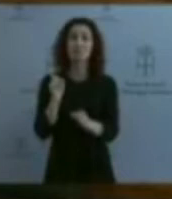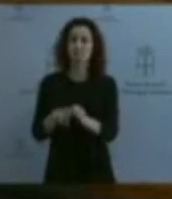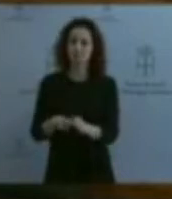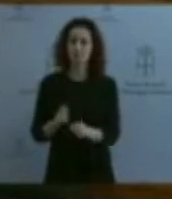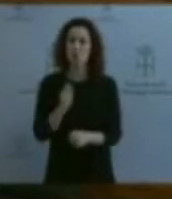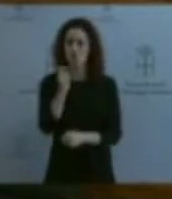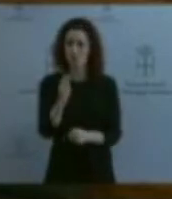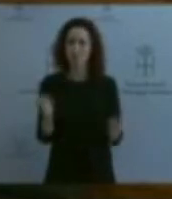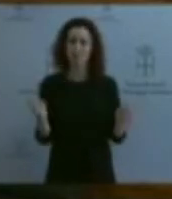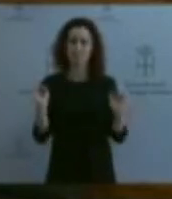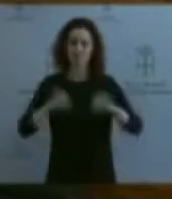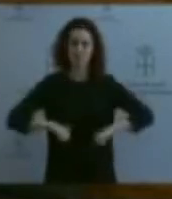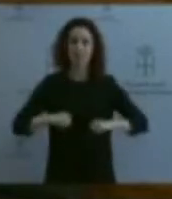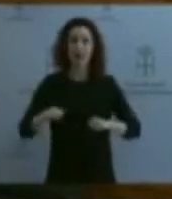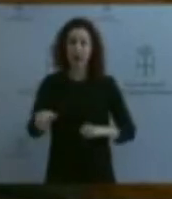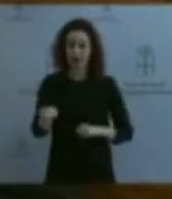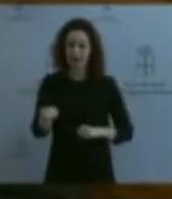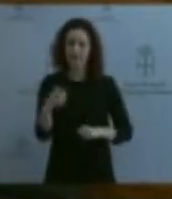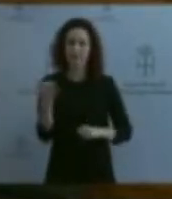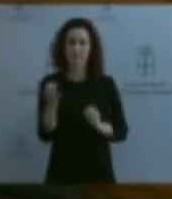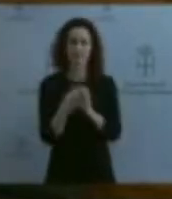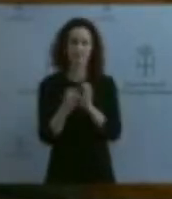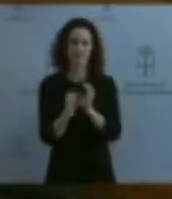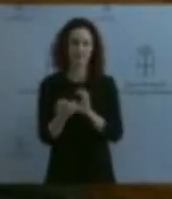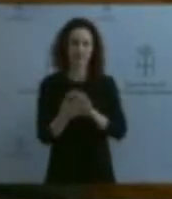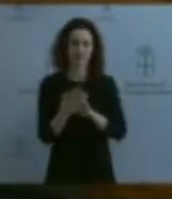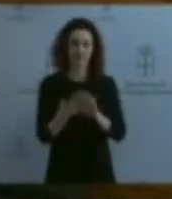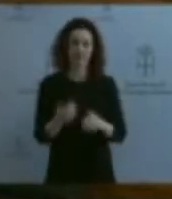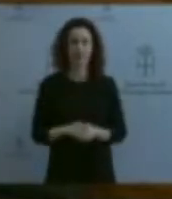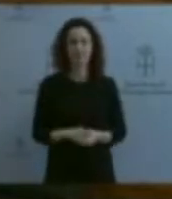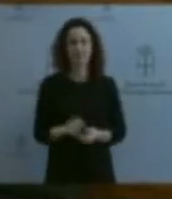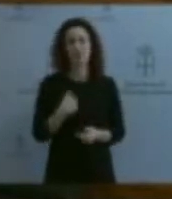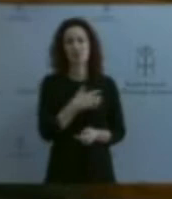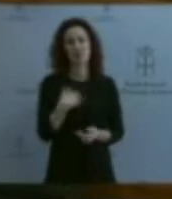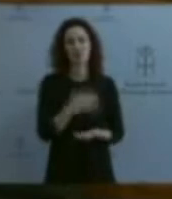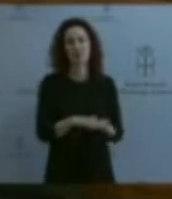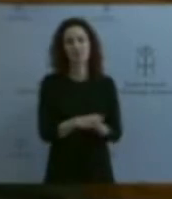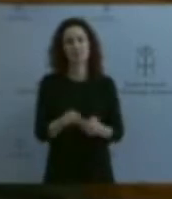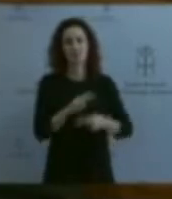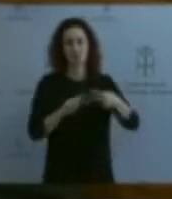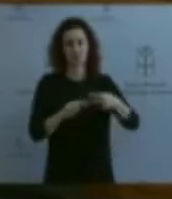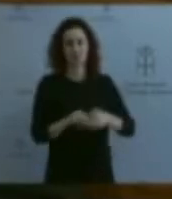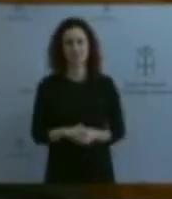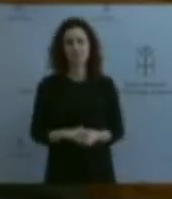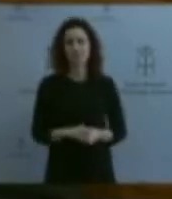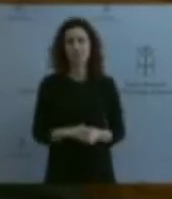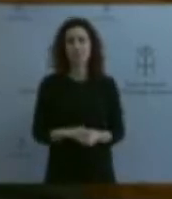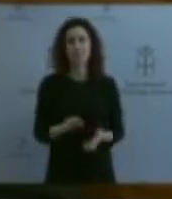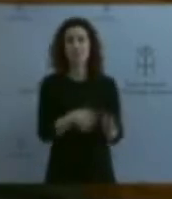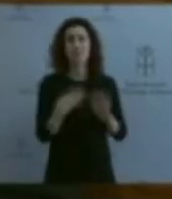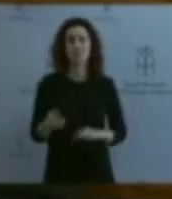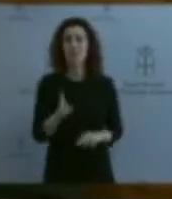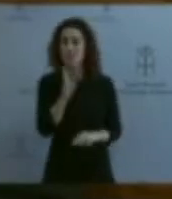reflexión. Yo quiero tocar dos temas que usted ha dicho, precisamente esa transformación verde, esa transición ecológica.